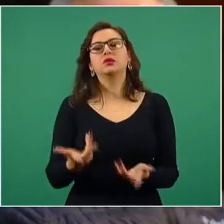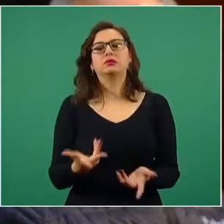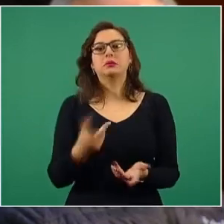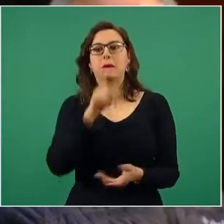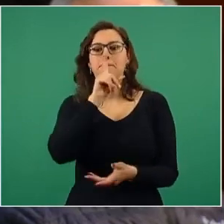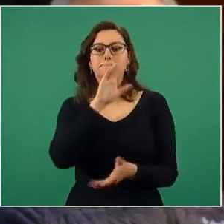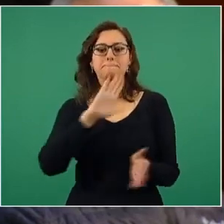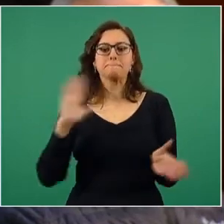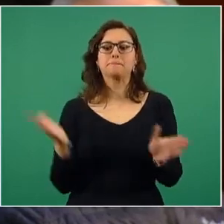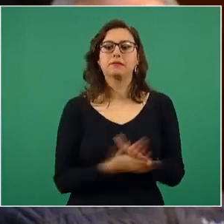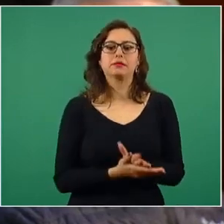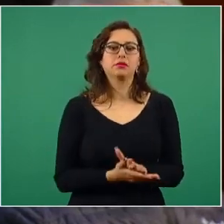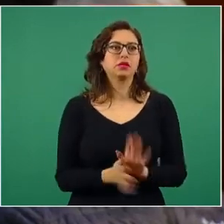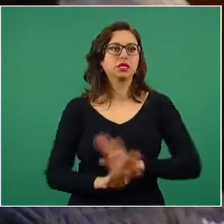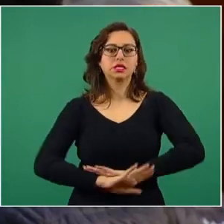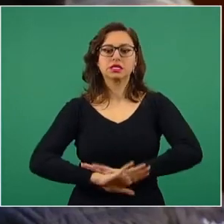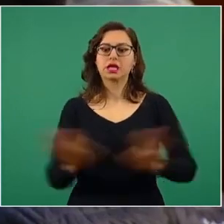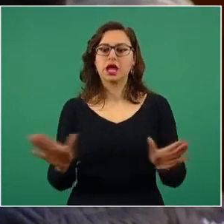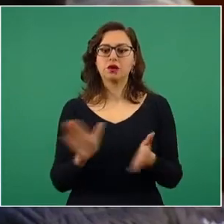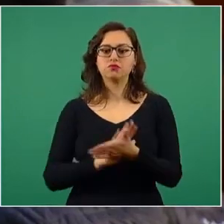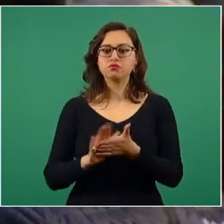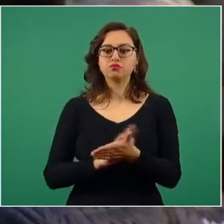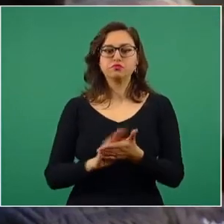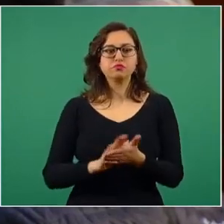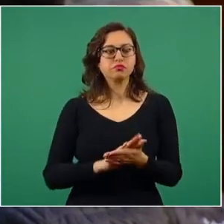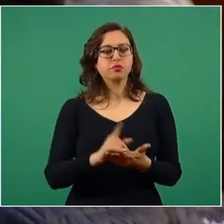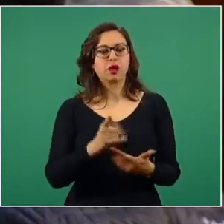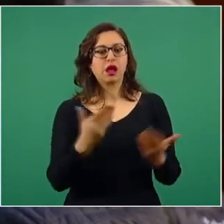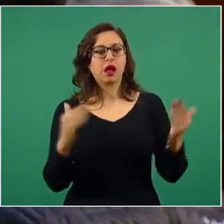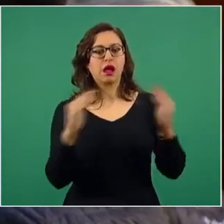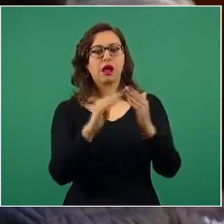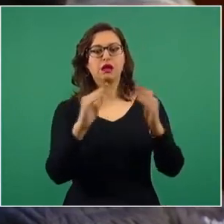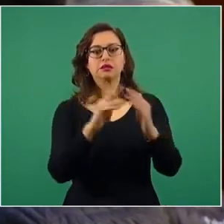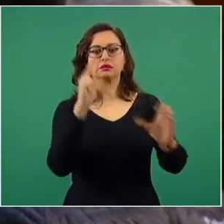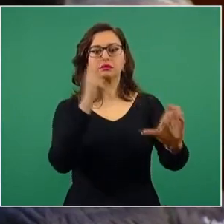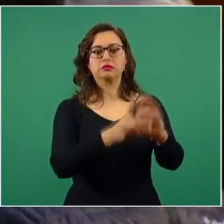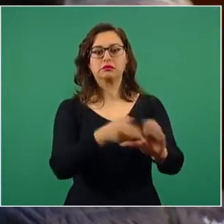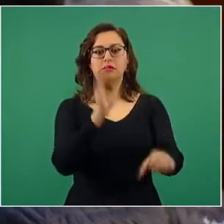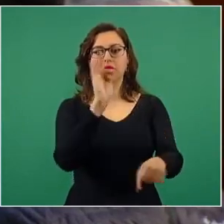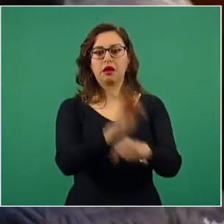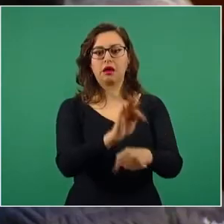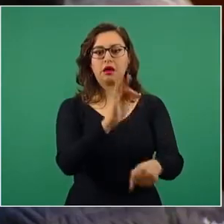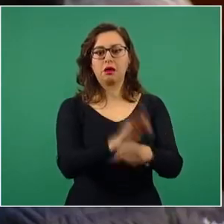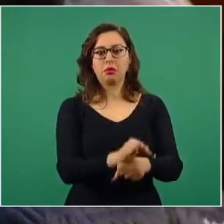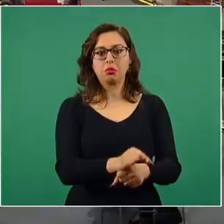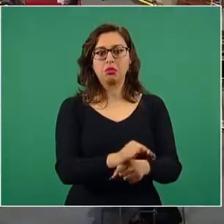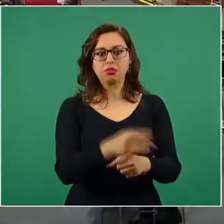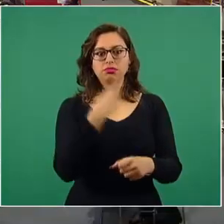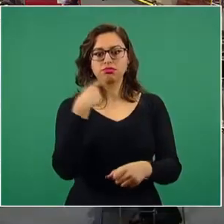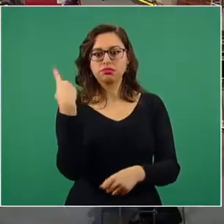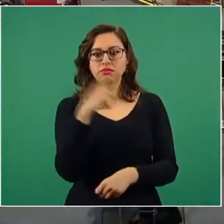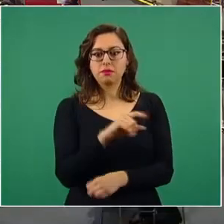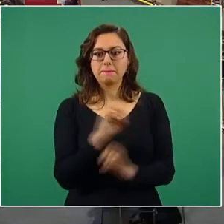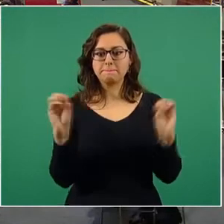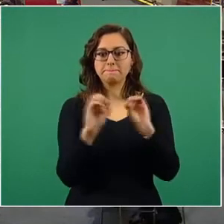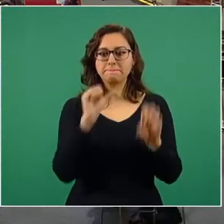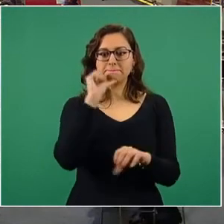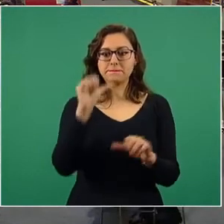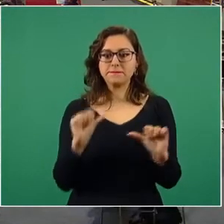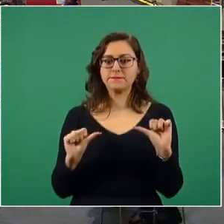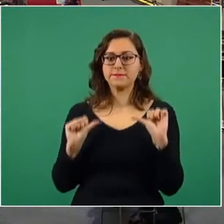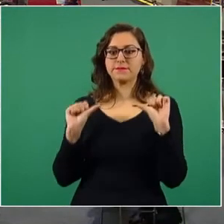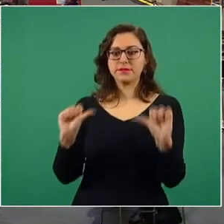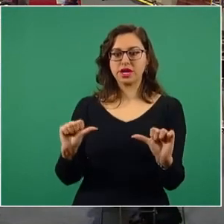haya sanción para los empleados y para quienes cuidan en este refugio. En entrevista